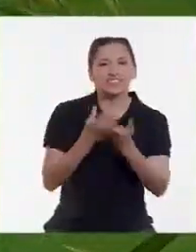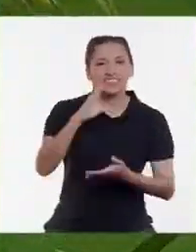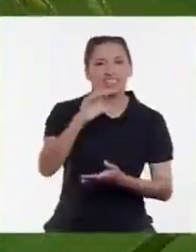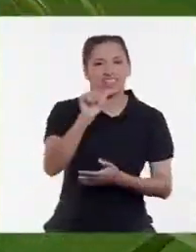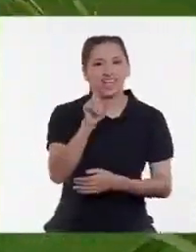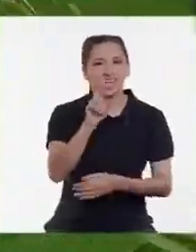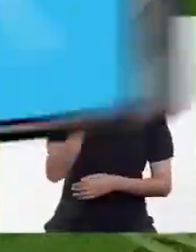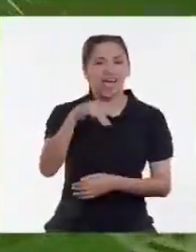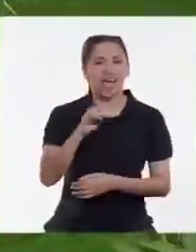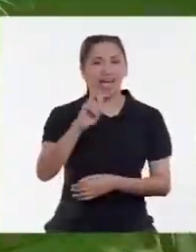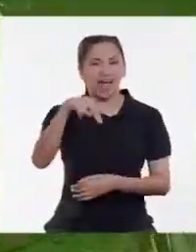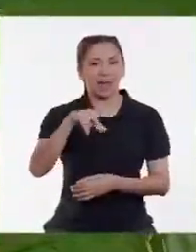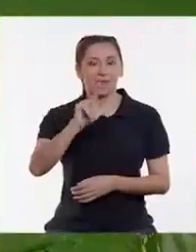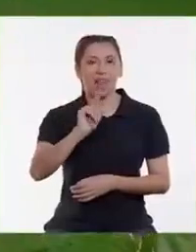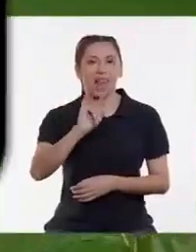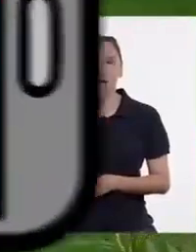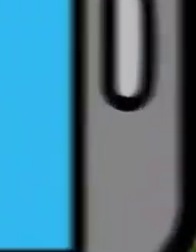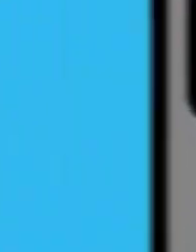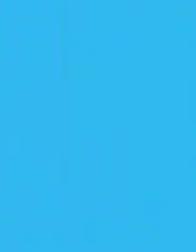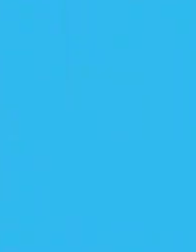Laura y Juan!